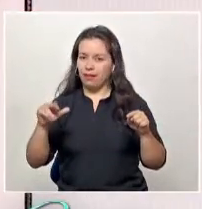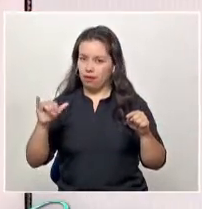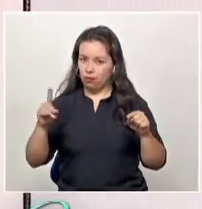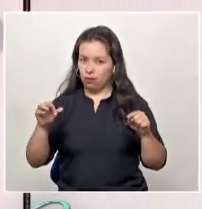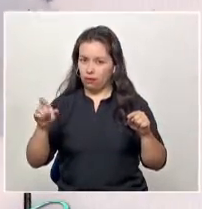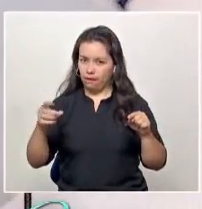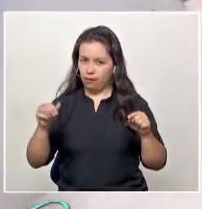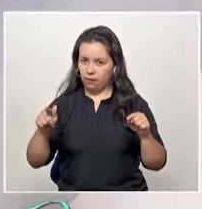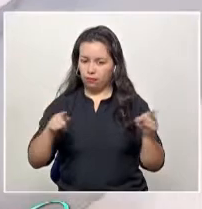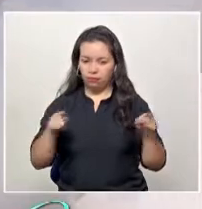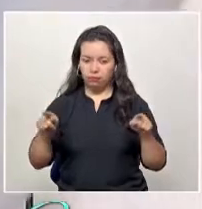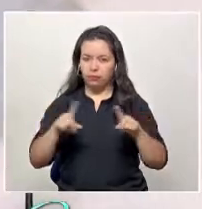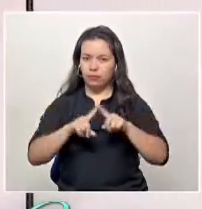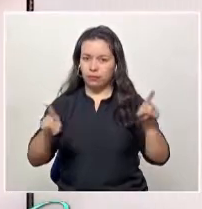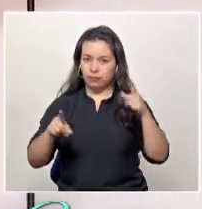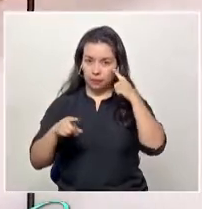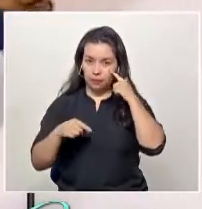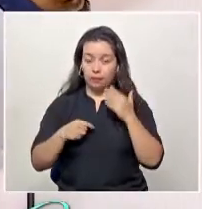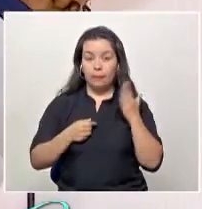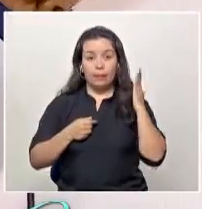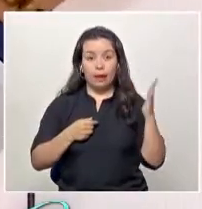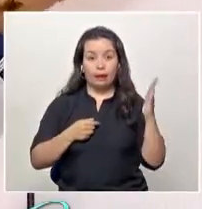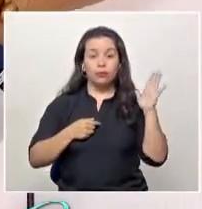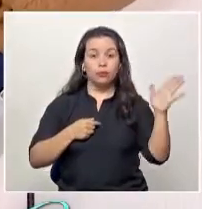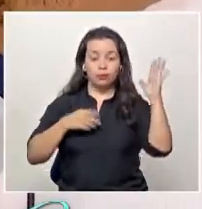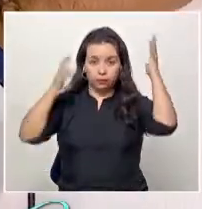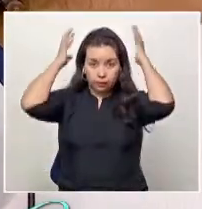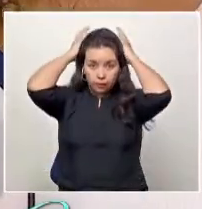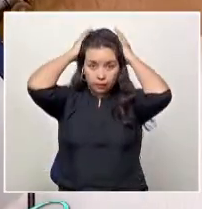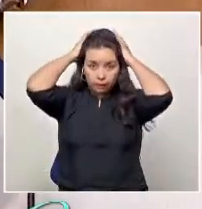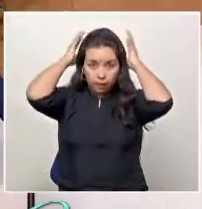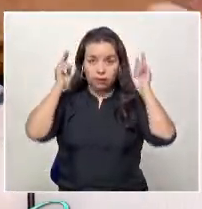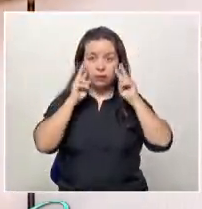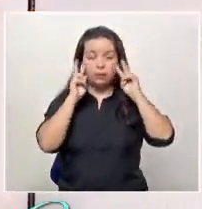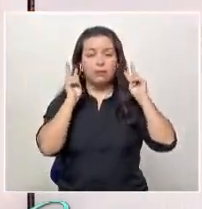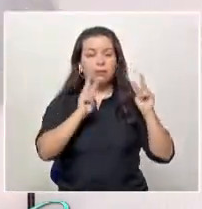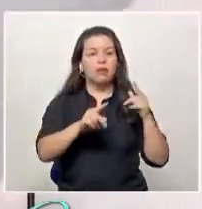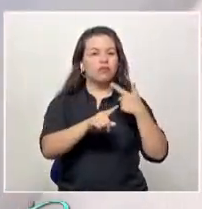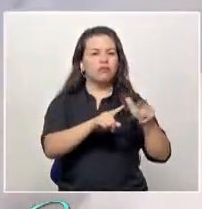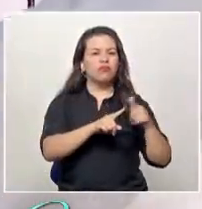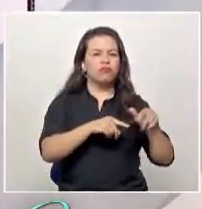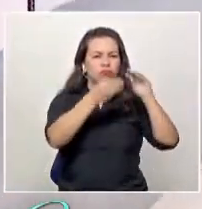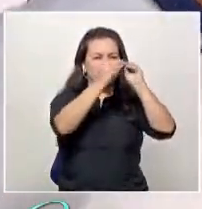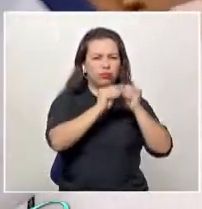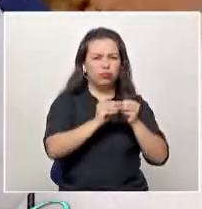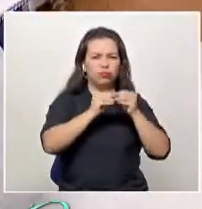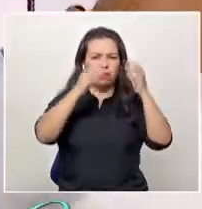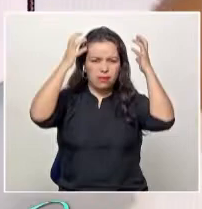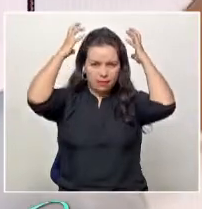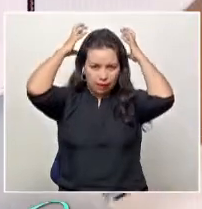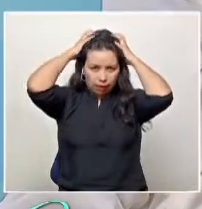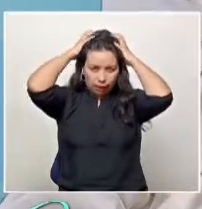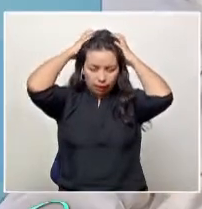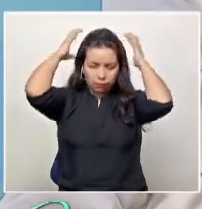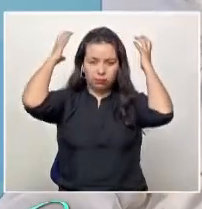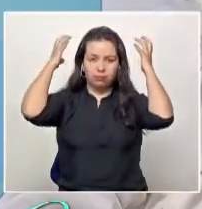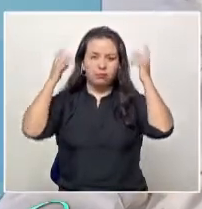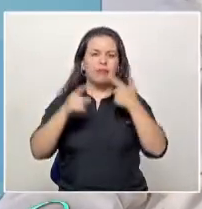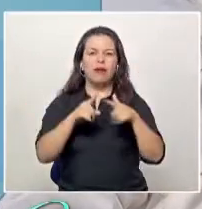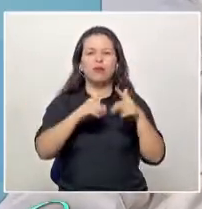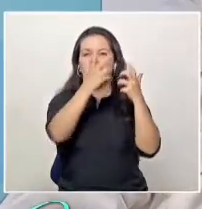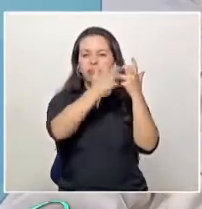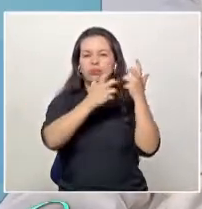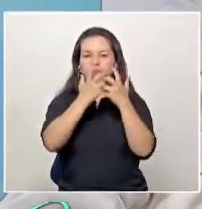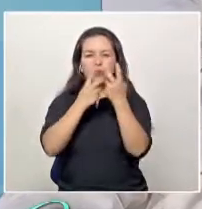como tal. Aquí se ve una radiografía de la cabeza y aquí se pueden ver la conformación del cráneo, algunas